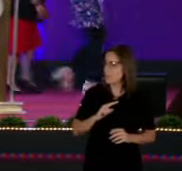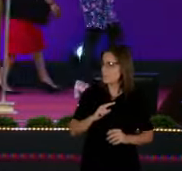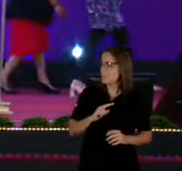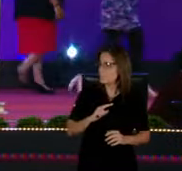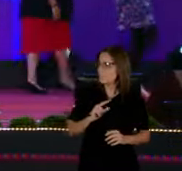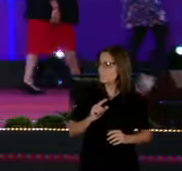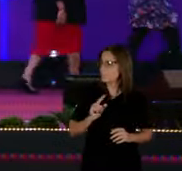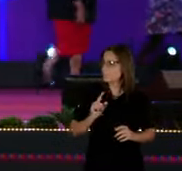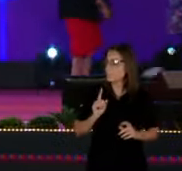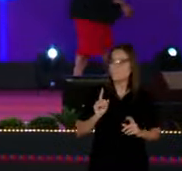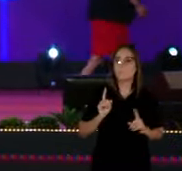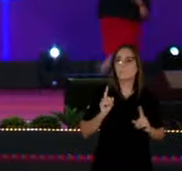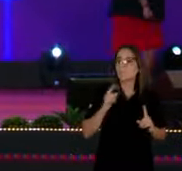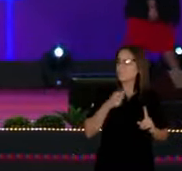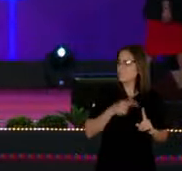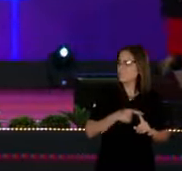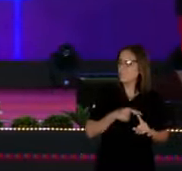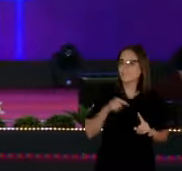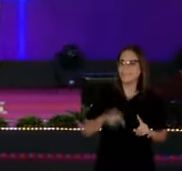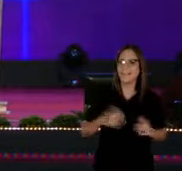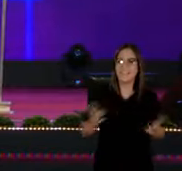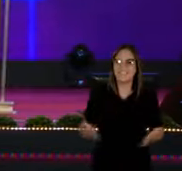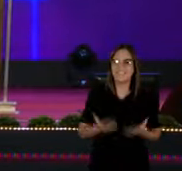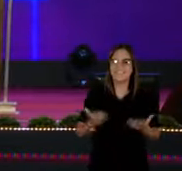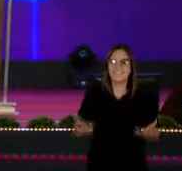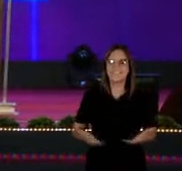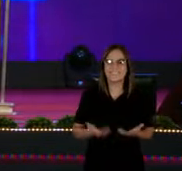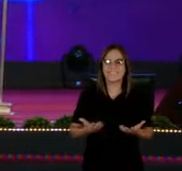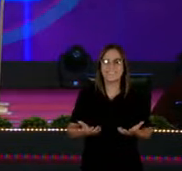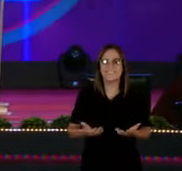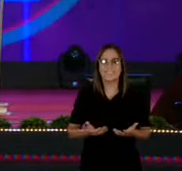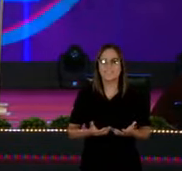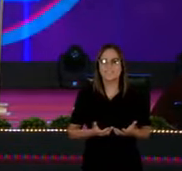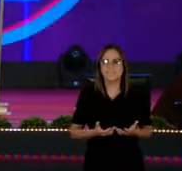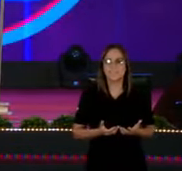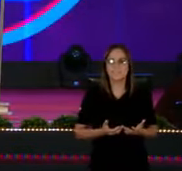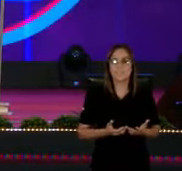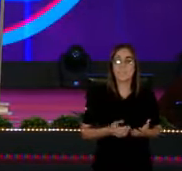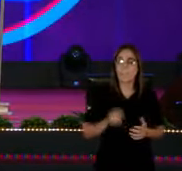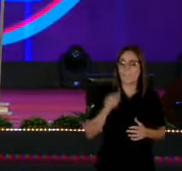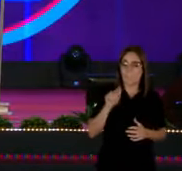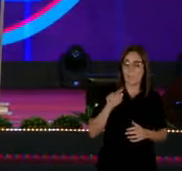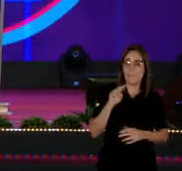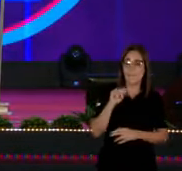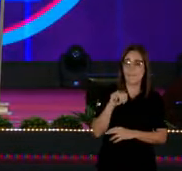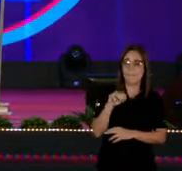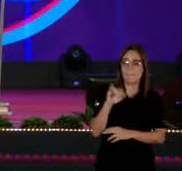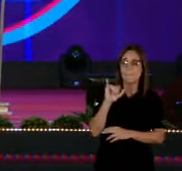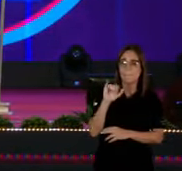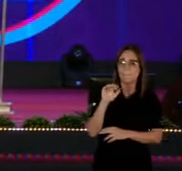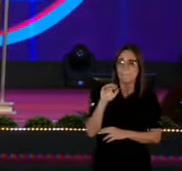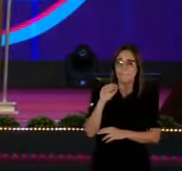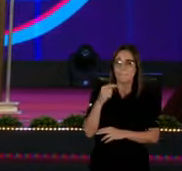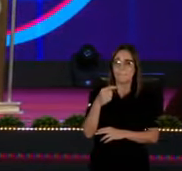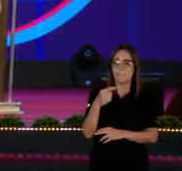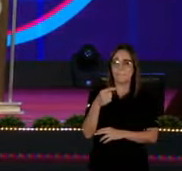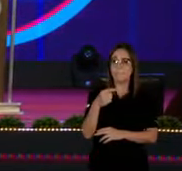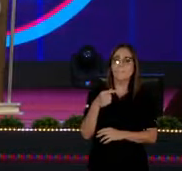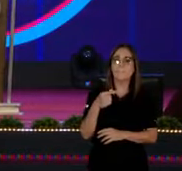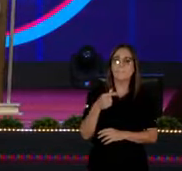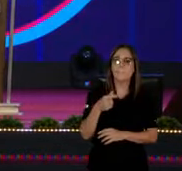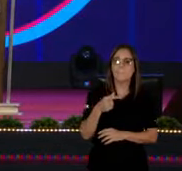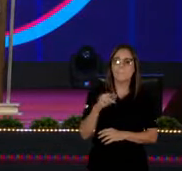crecimiento y Dios la está bendiciendo tremendamente. Ella se llama Migdalia, pasa por aquí. Y yo quiero